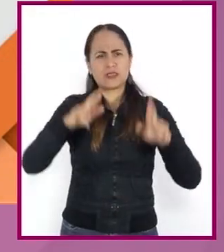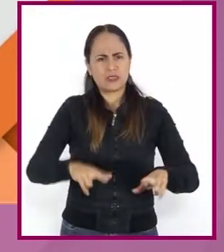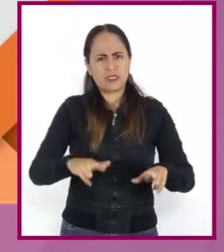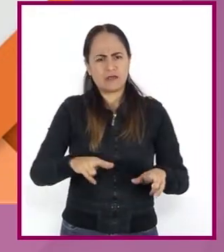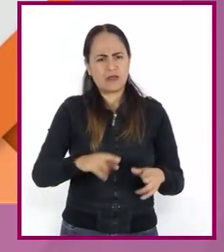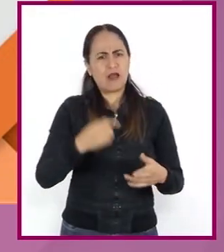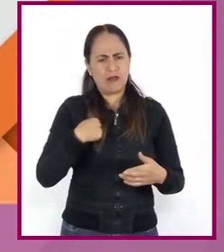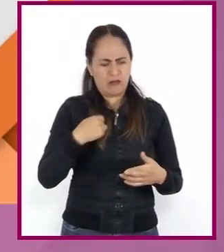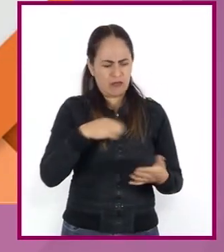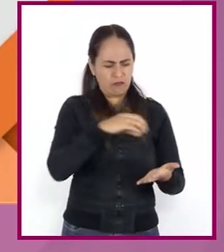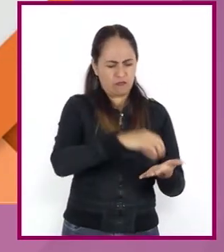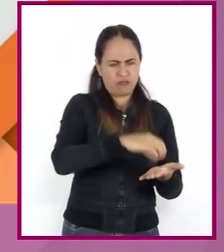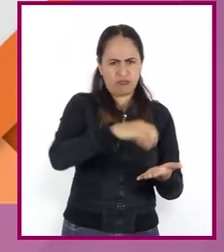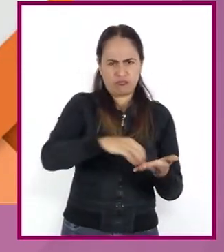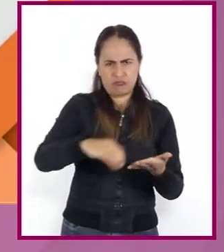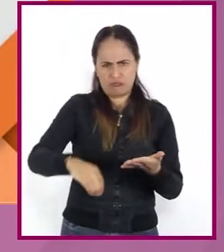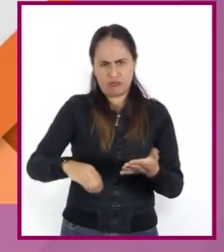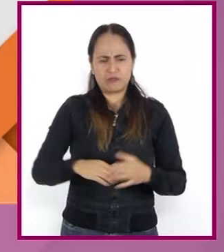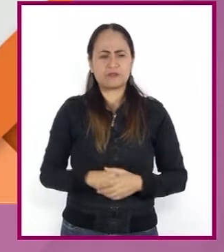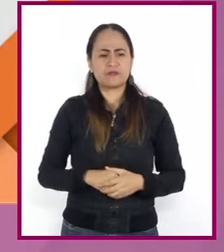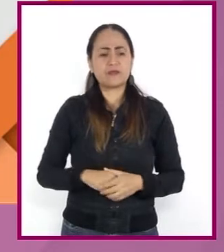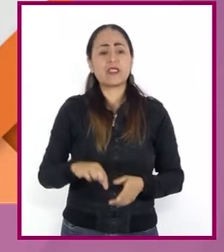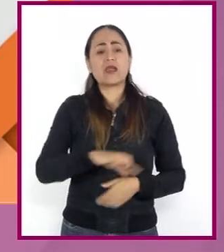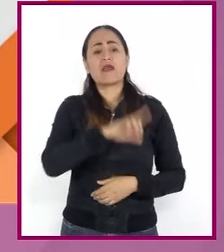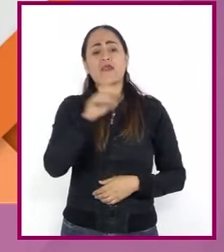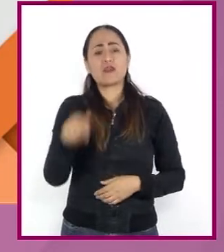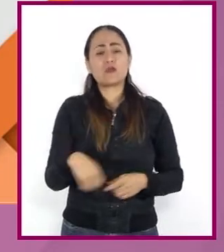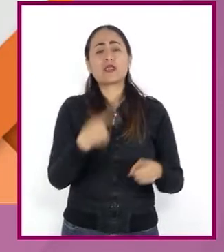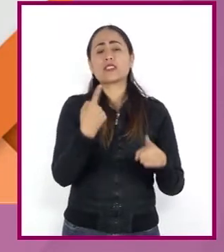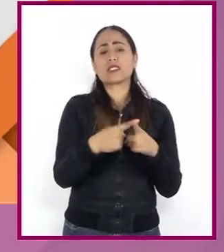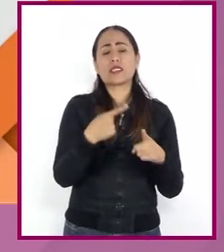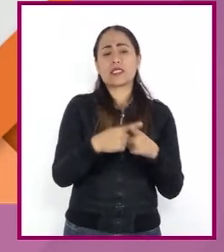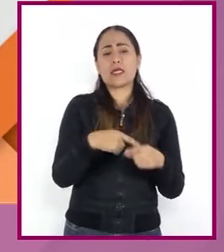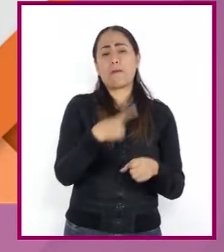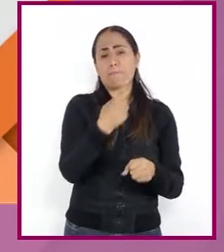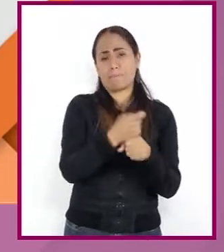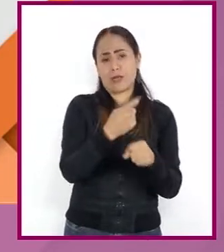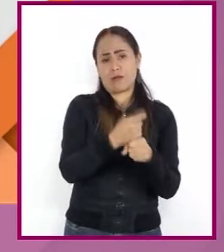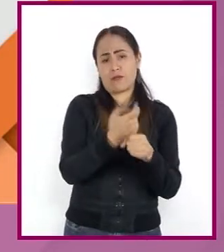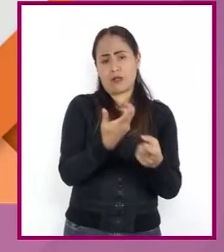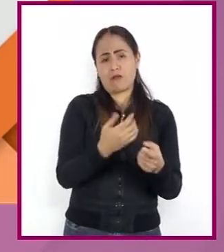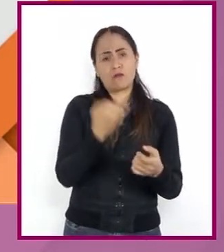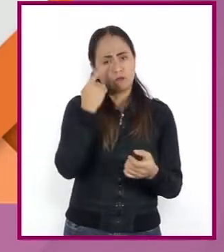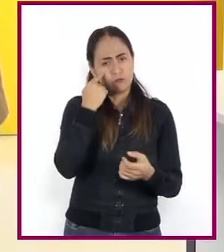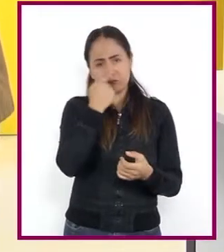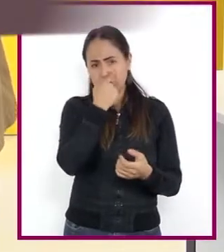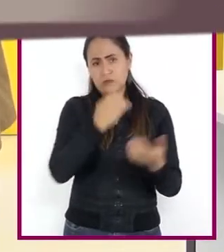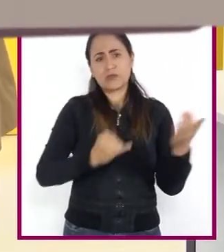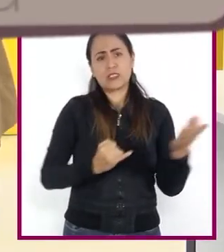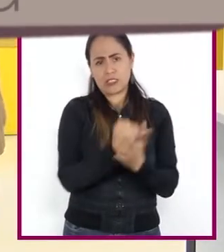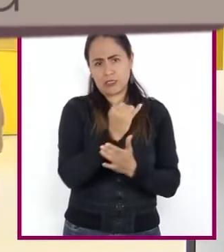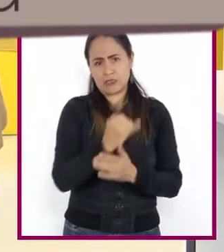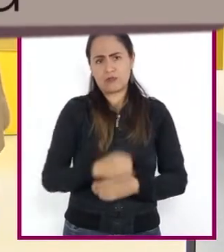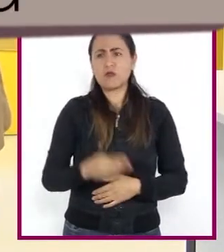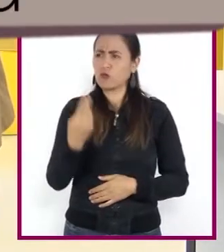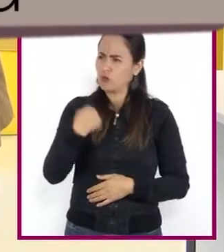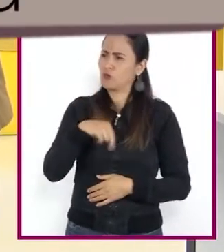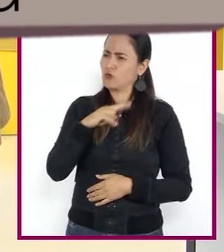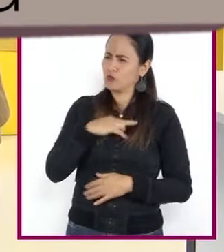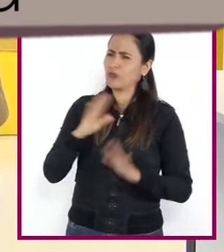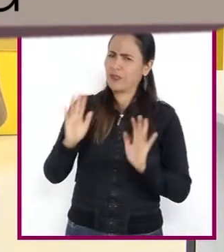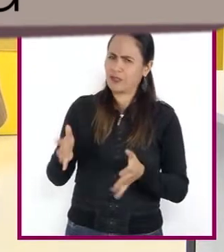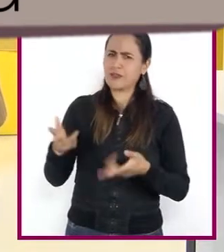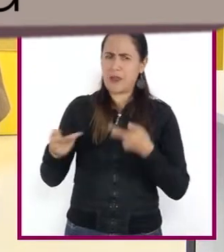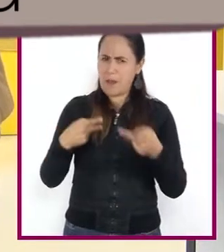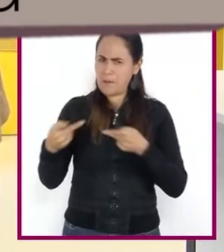el tablero. Ahora decidan quién va a comenzar. Nosotras ya estamos preparadas